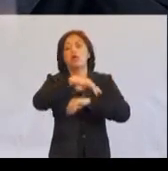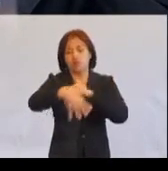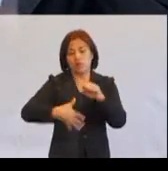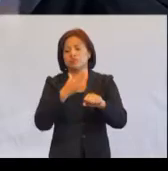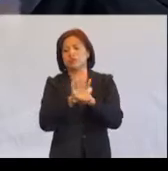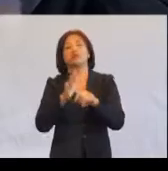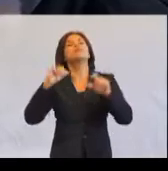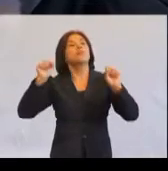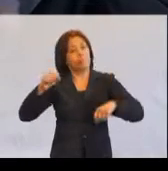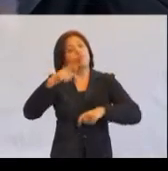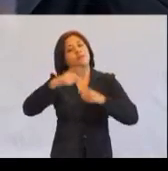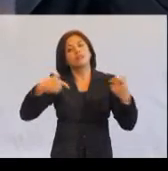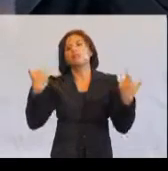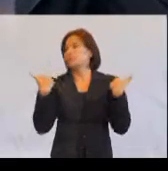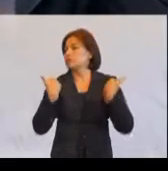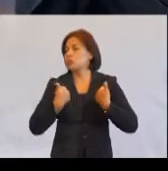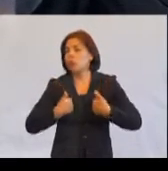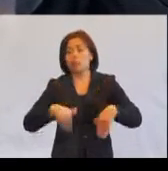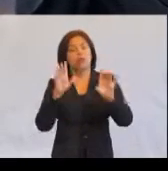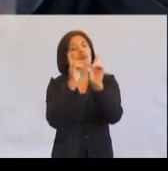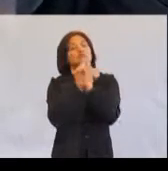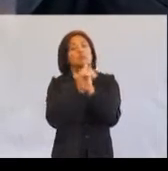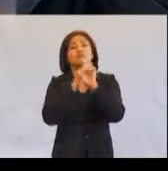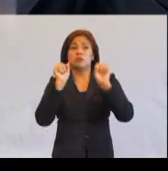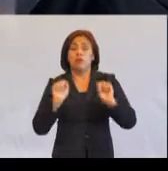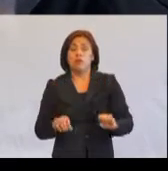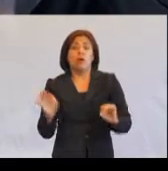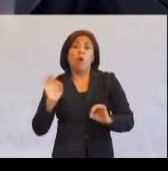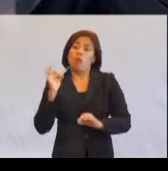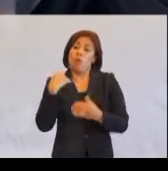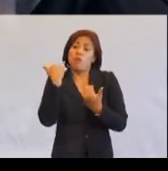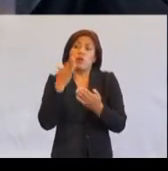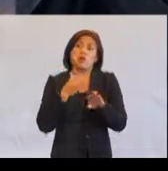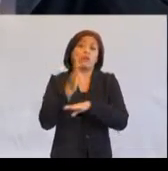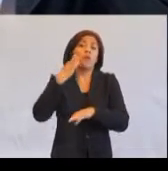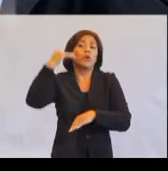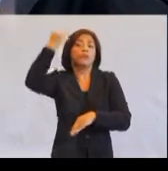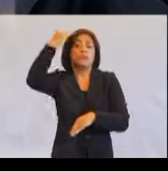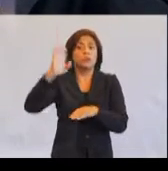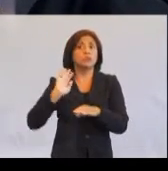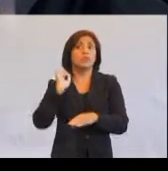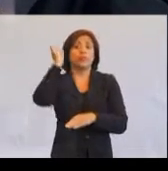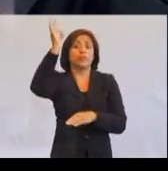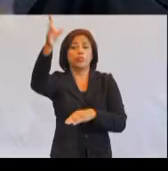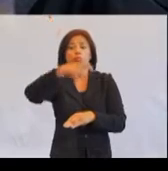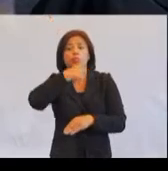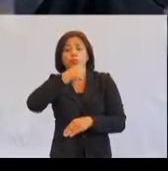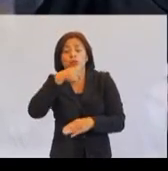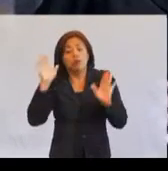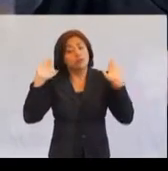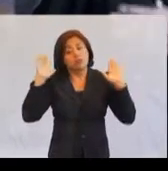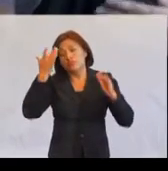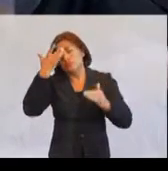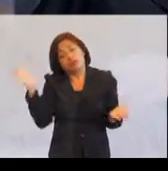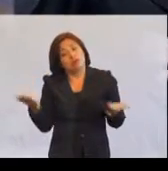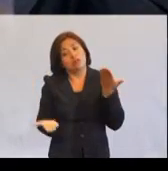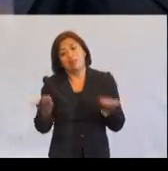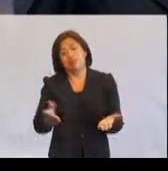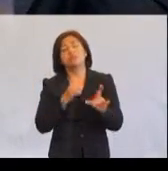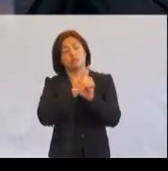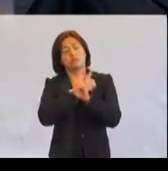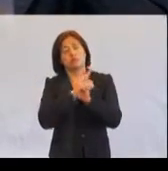este mundo, en esta vida, nadie está libre de tener una discapacidad ahora, mañana, más